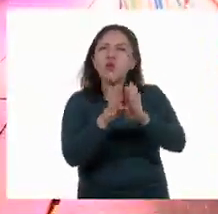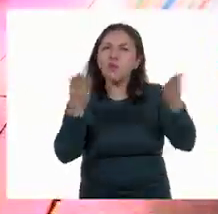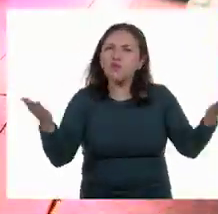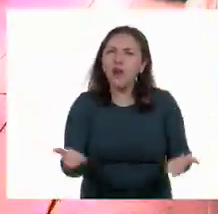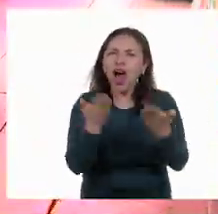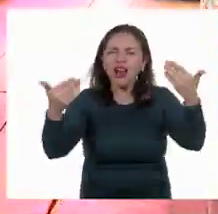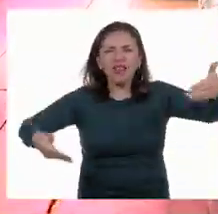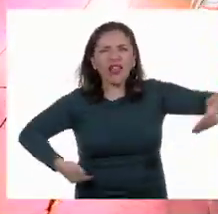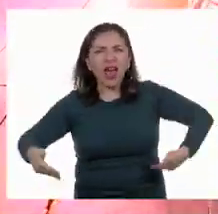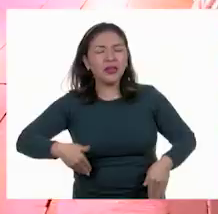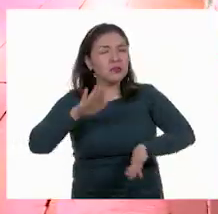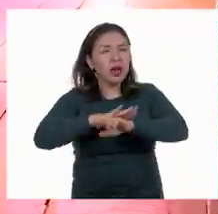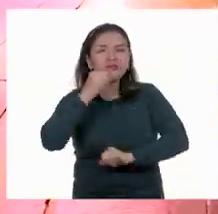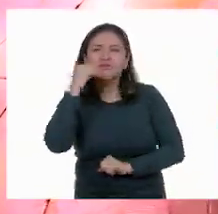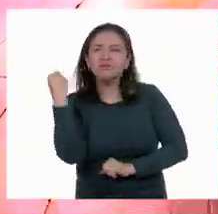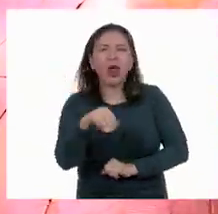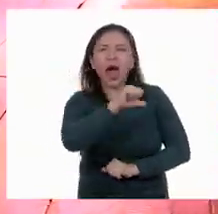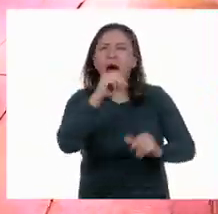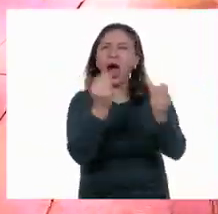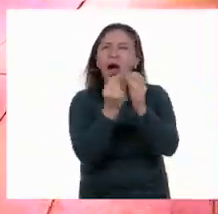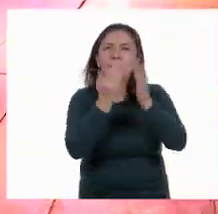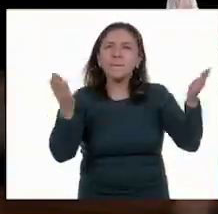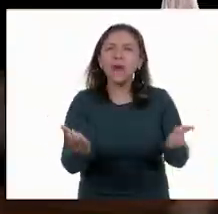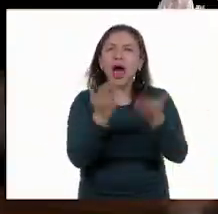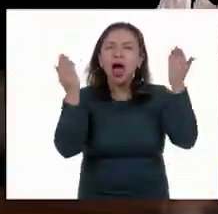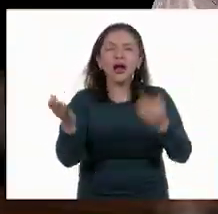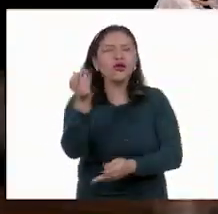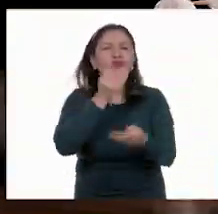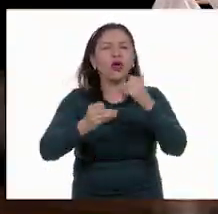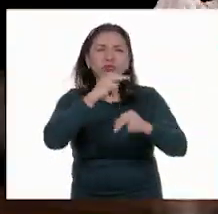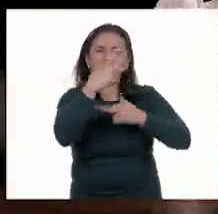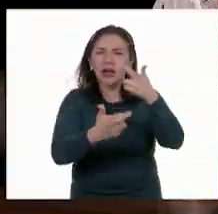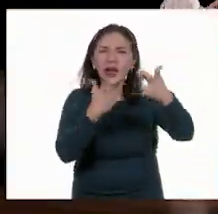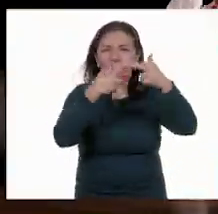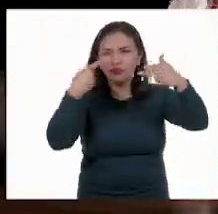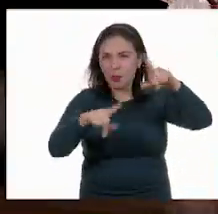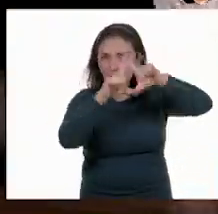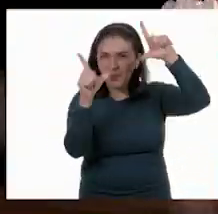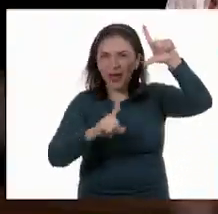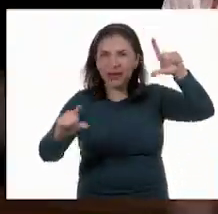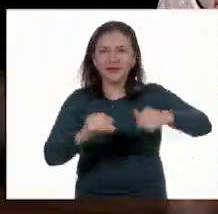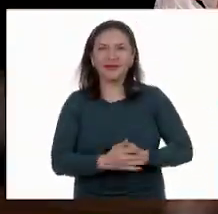y espectacular de las danzas tradicionales de todas las regiones del país.